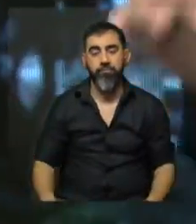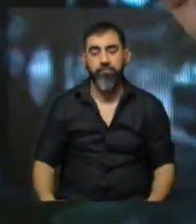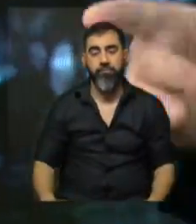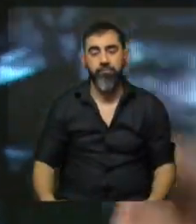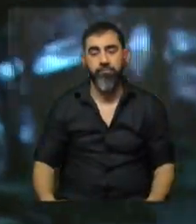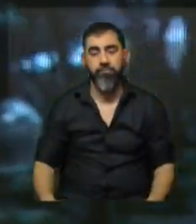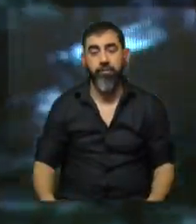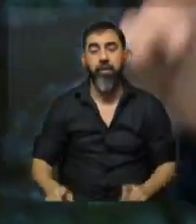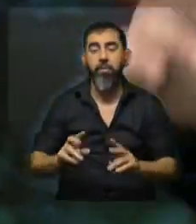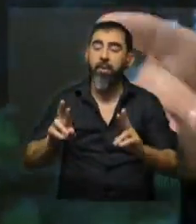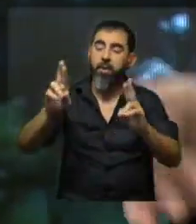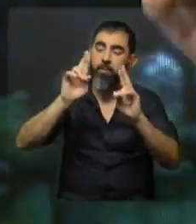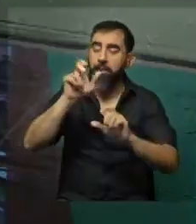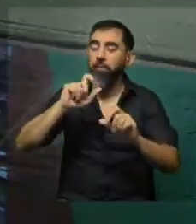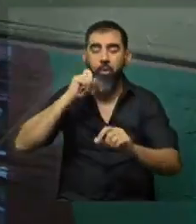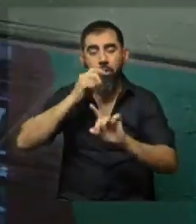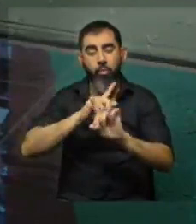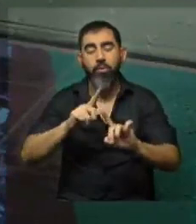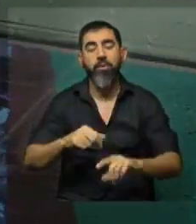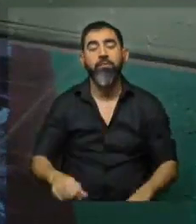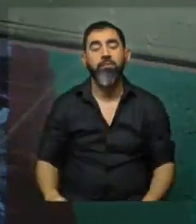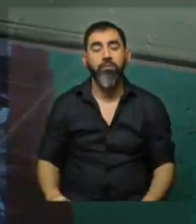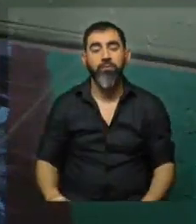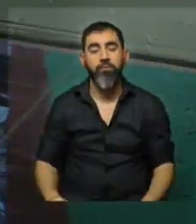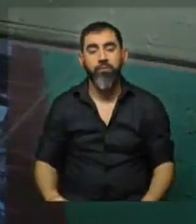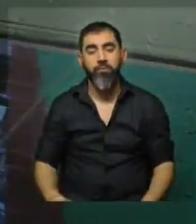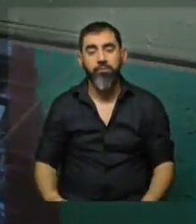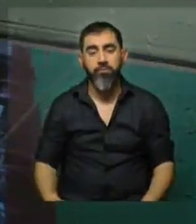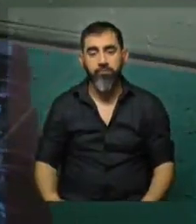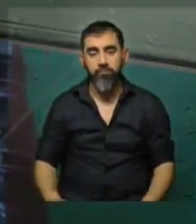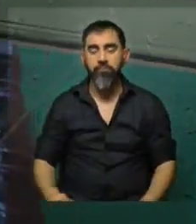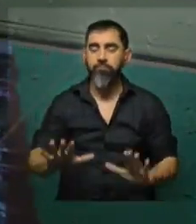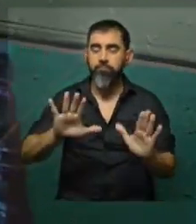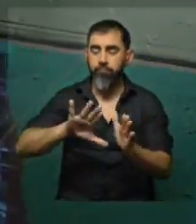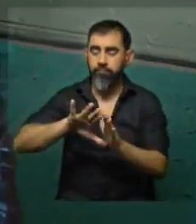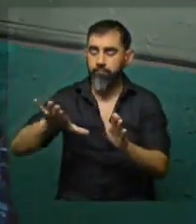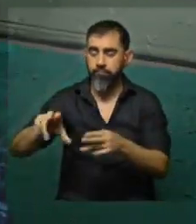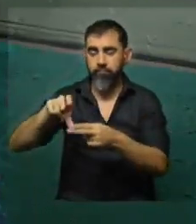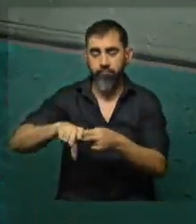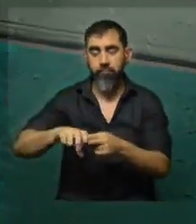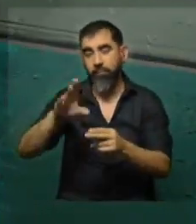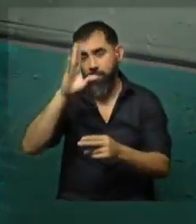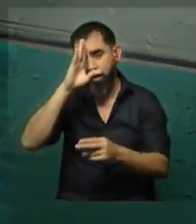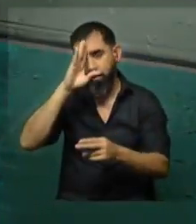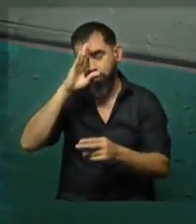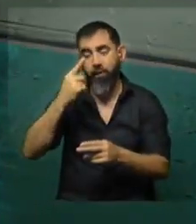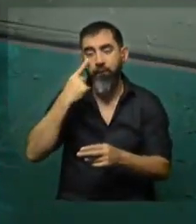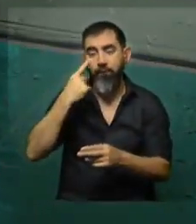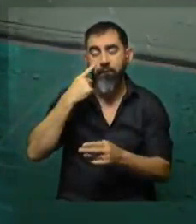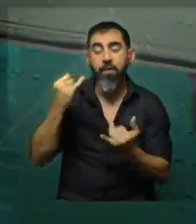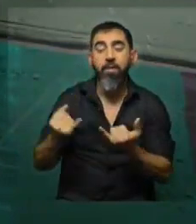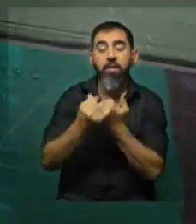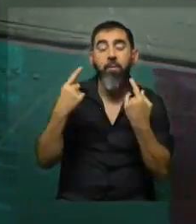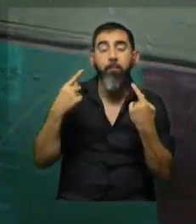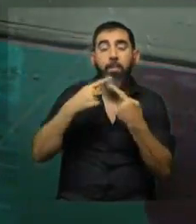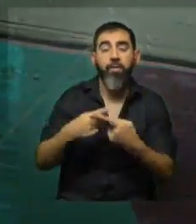mi hay que respetar. Los que gente... están de celeste son de Uruguay, no, no me griten. La vamos a respetar, la vamos a dejar sentar al lado para que aprendas cómo se debe vivir un día de partido